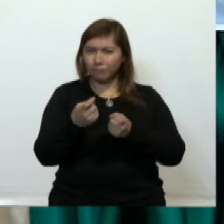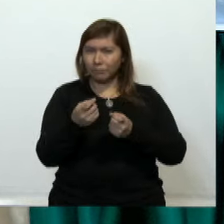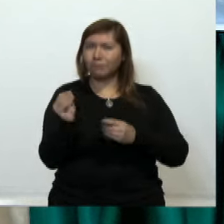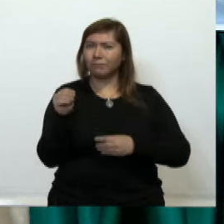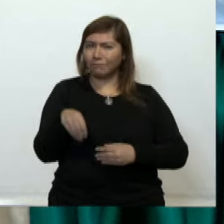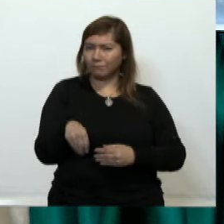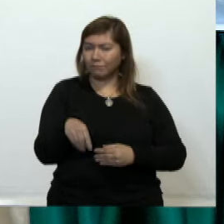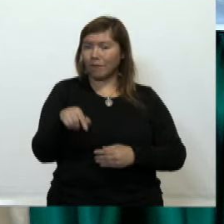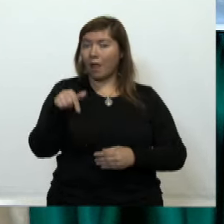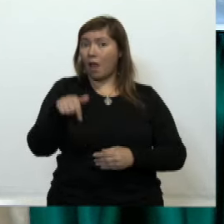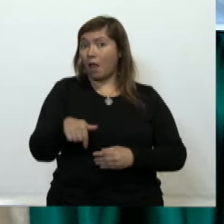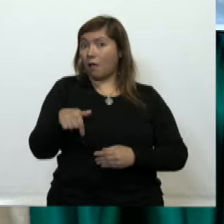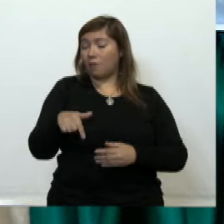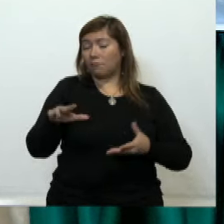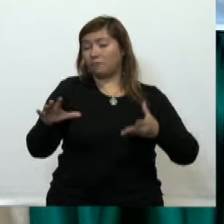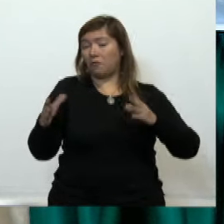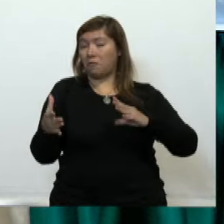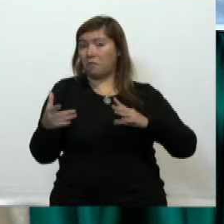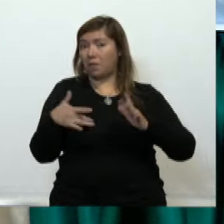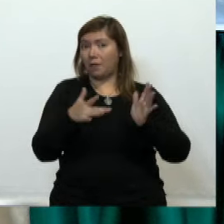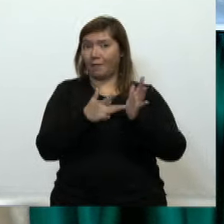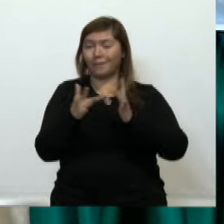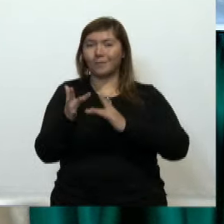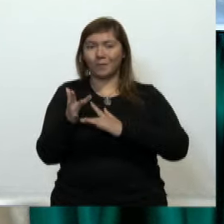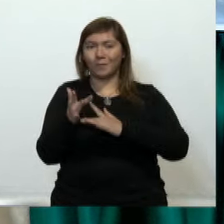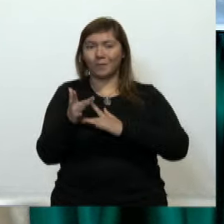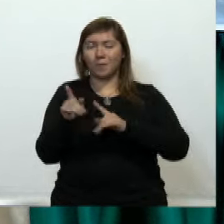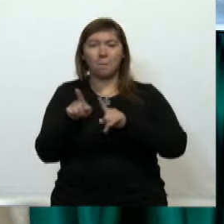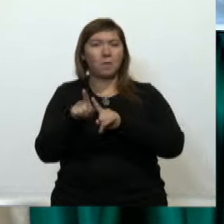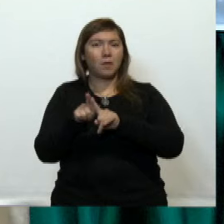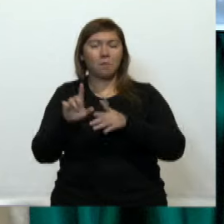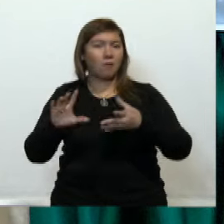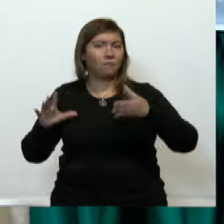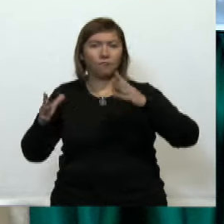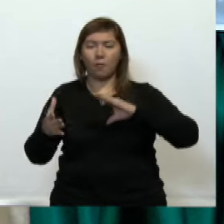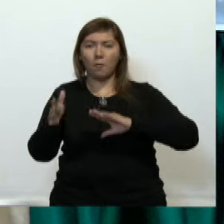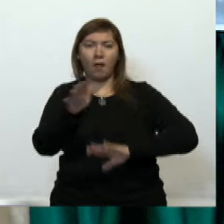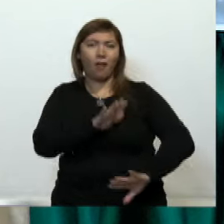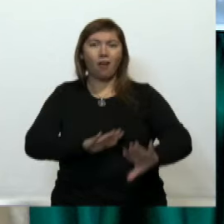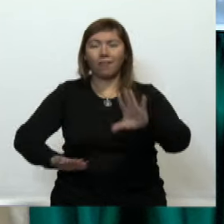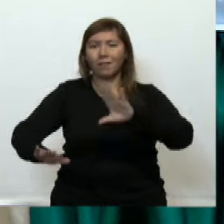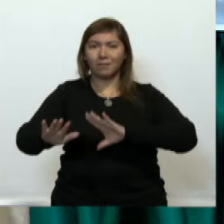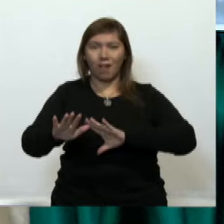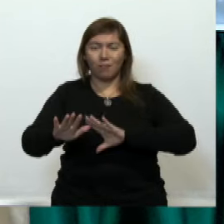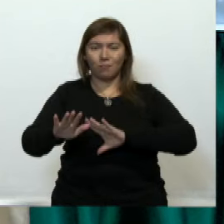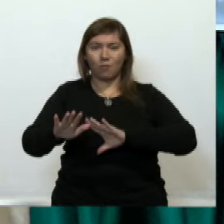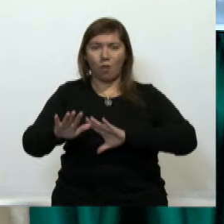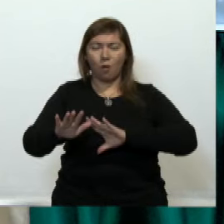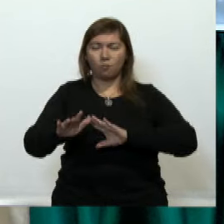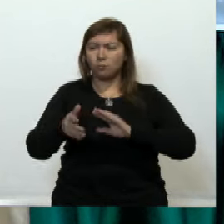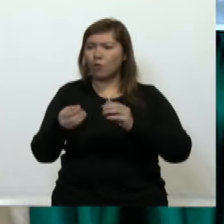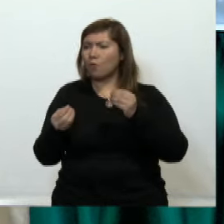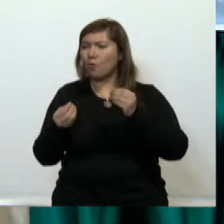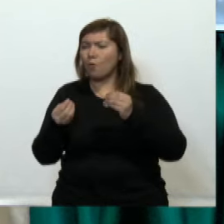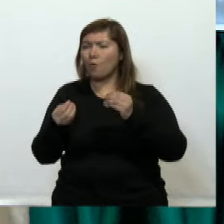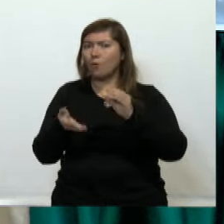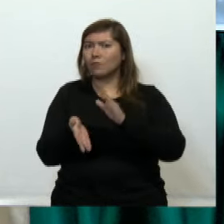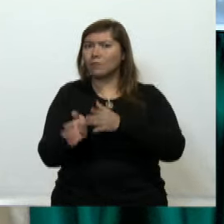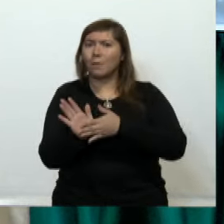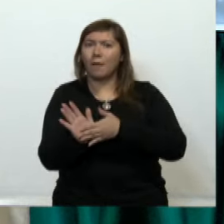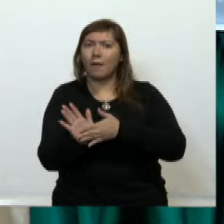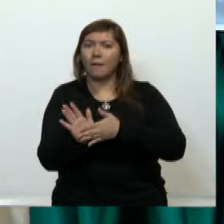hoy, Jesús, de la misma manera, organizando la misión, sabe que vamos a poder